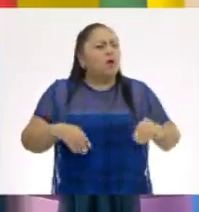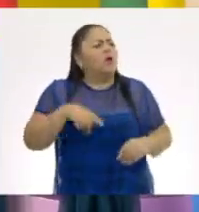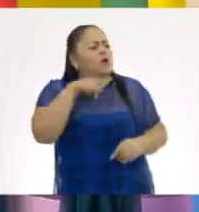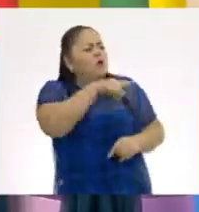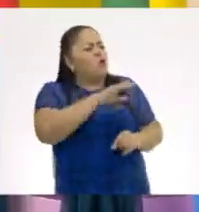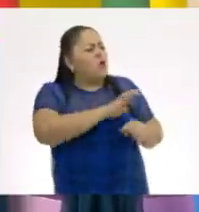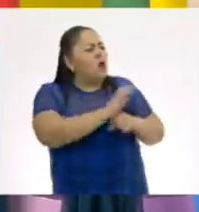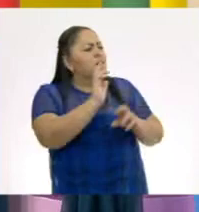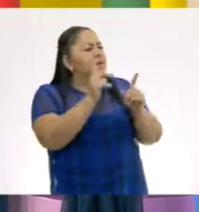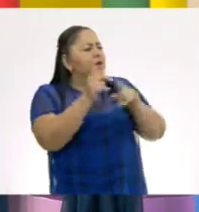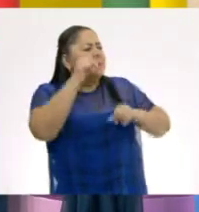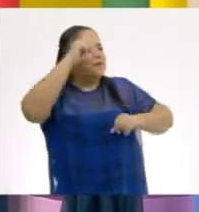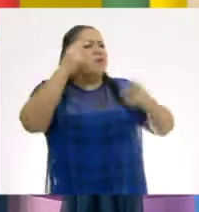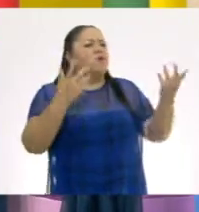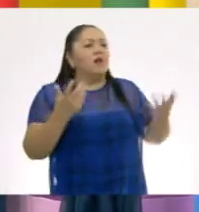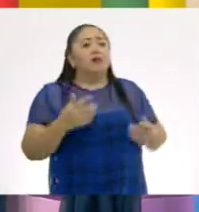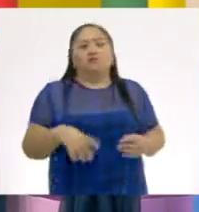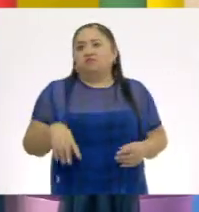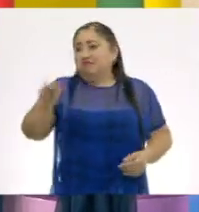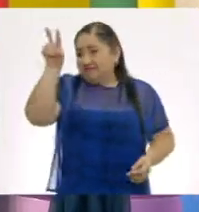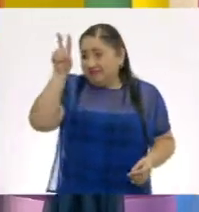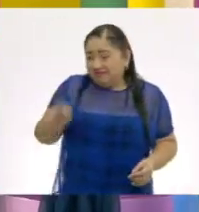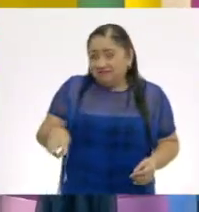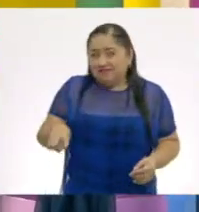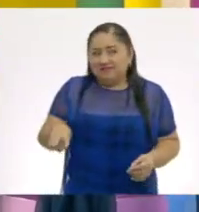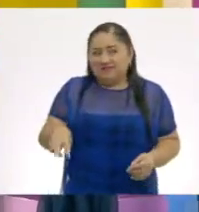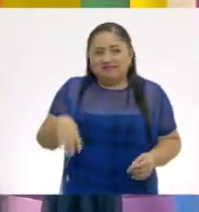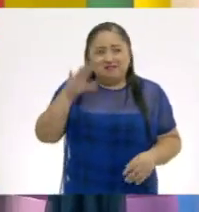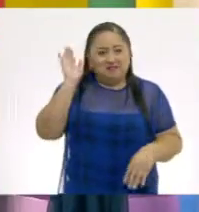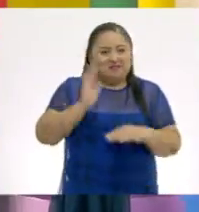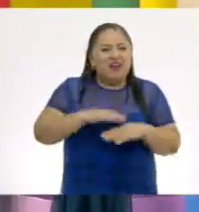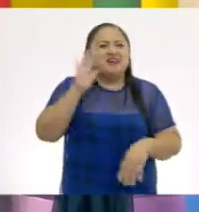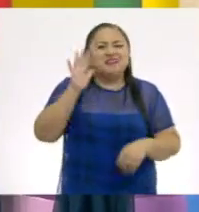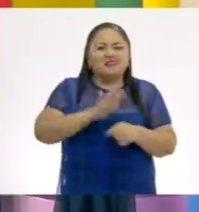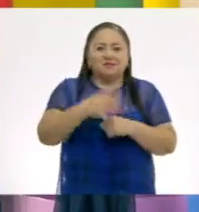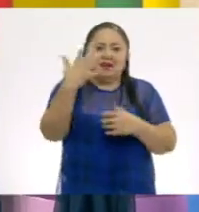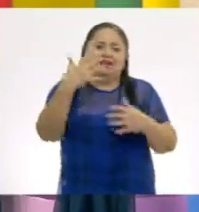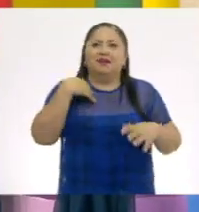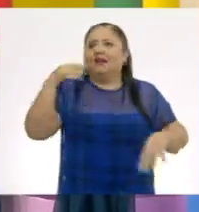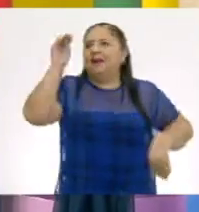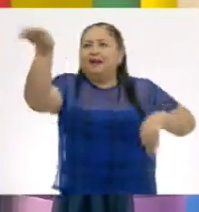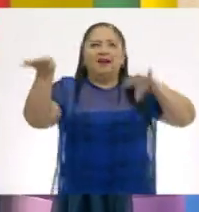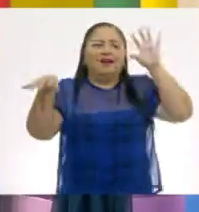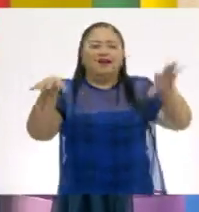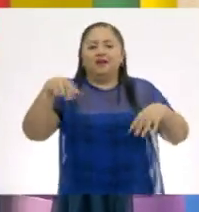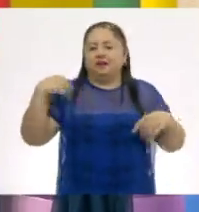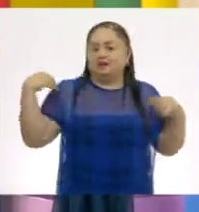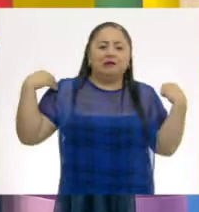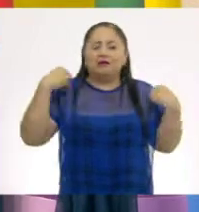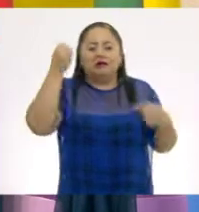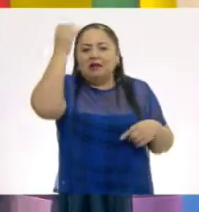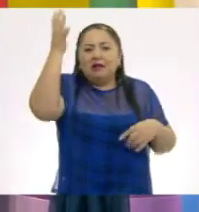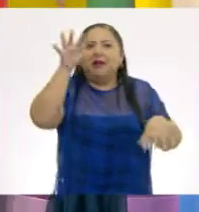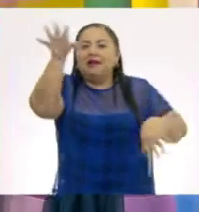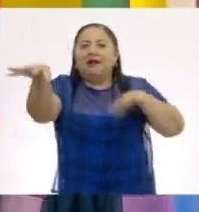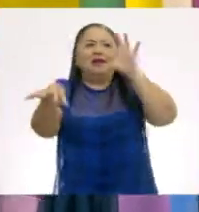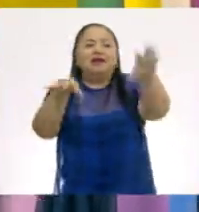rompiste burbujas, Gritza? Ay, la verdad, rompí más burbujas con mis manos, porque era como que lo primero que pensaba. Sí, que es.